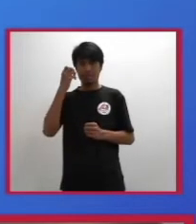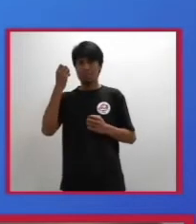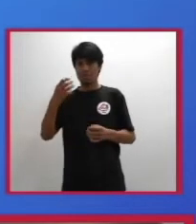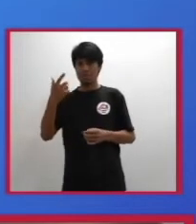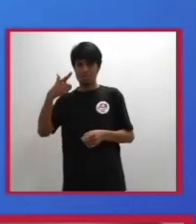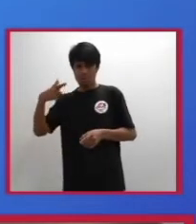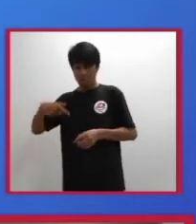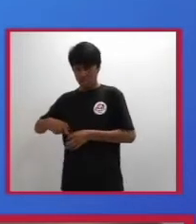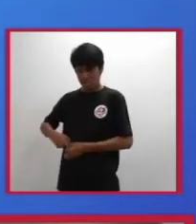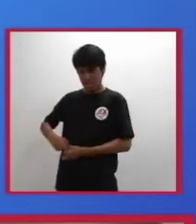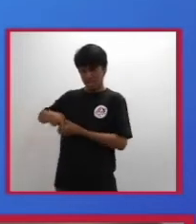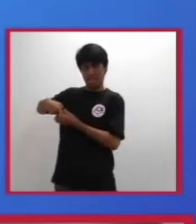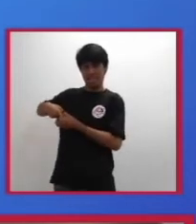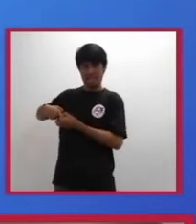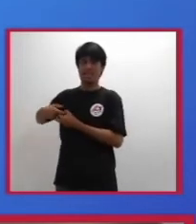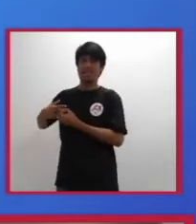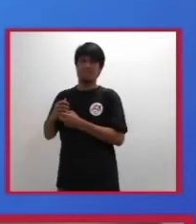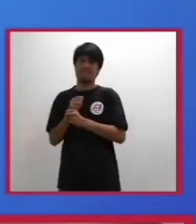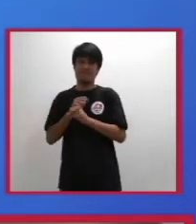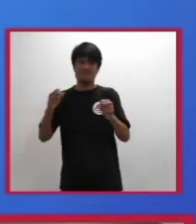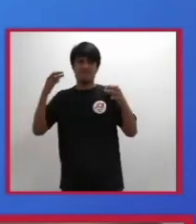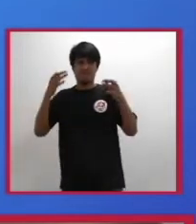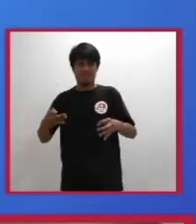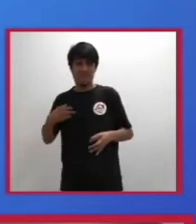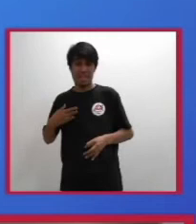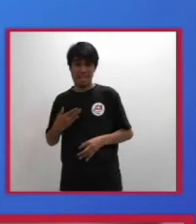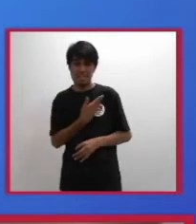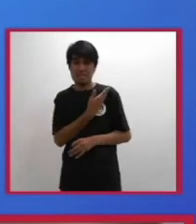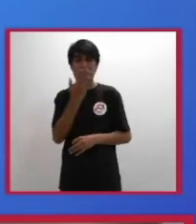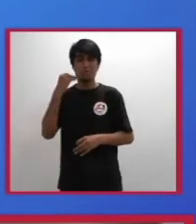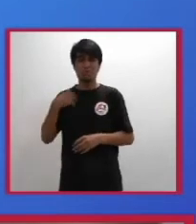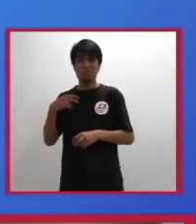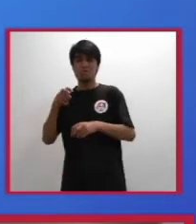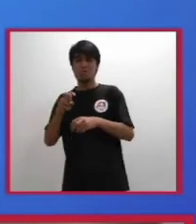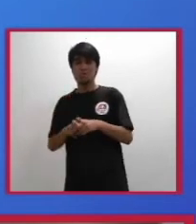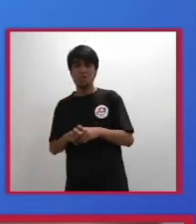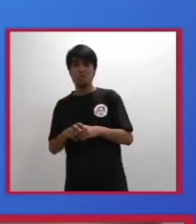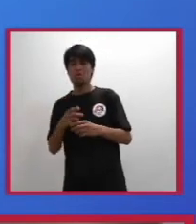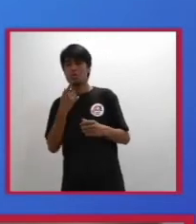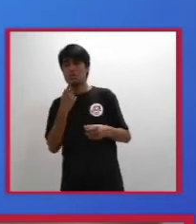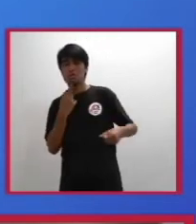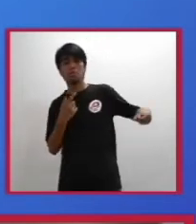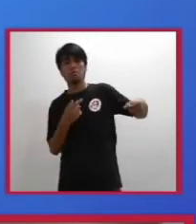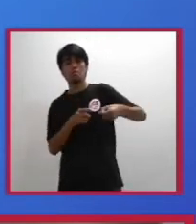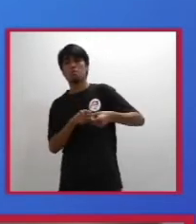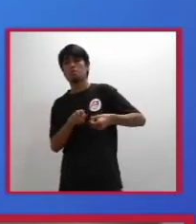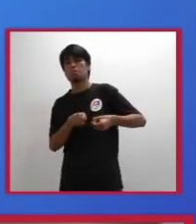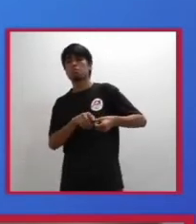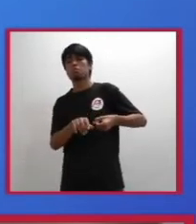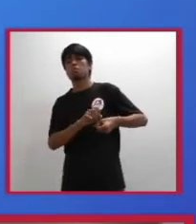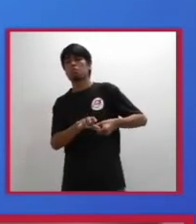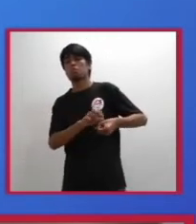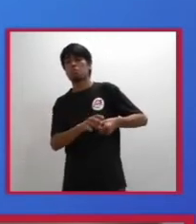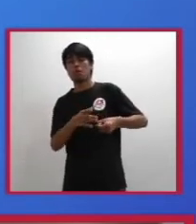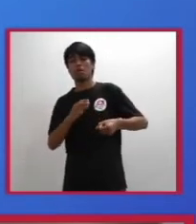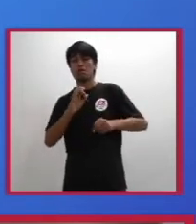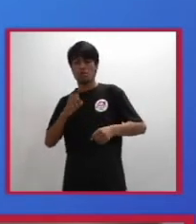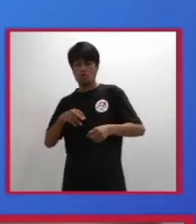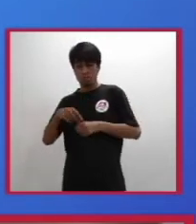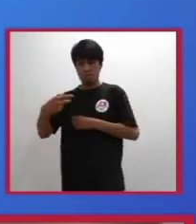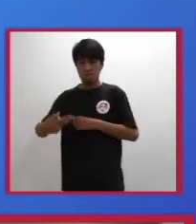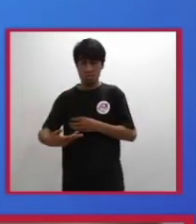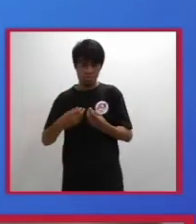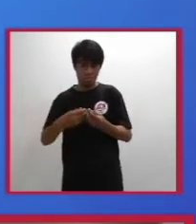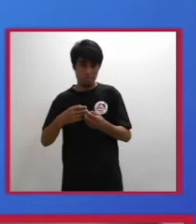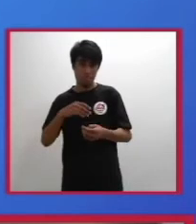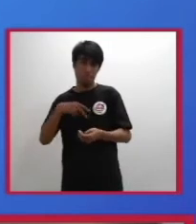con las medidas de seguridad, en este caso estaba sentado nada más en la barandilla sin el cinturón de seguridad correspondiente, pierde el equilibrio